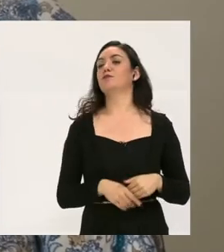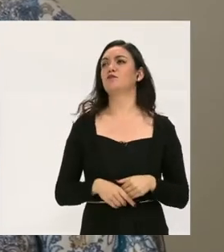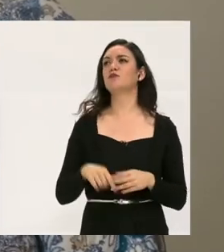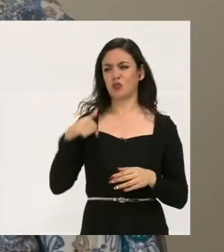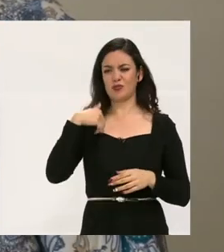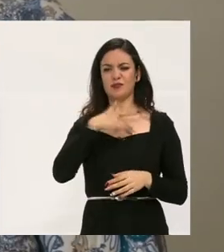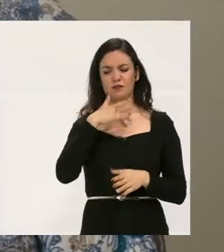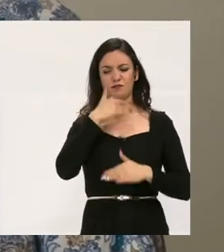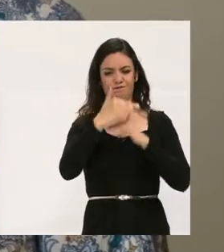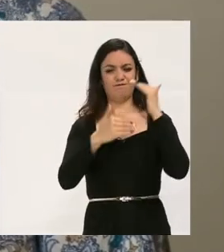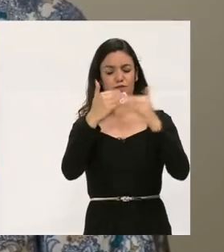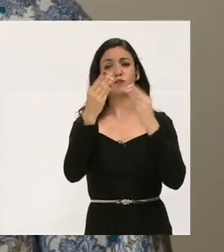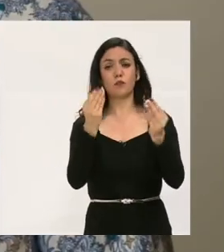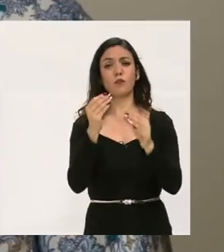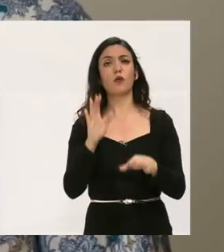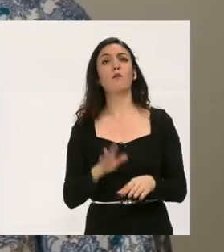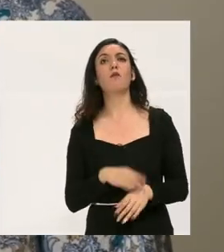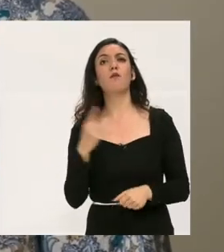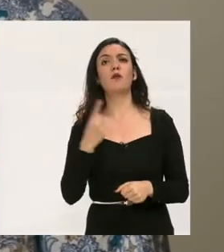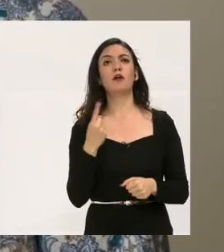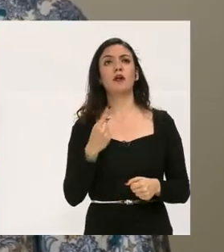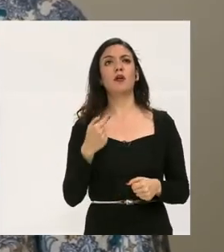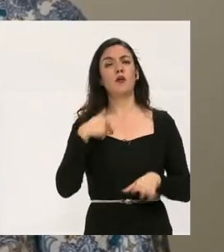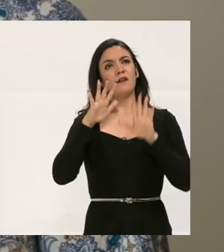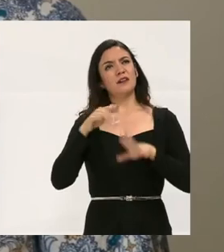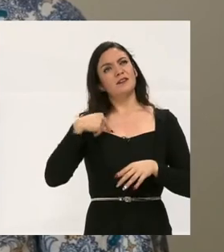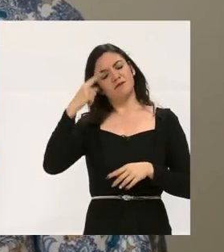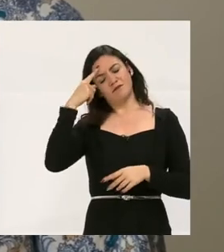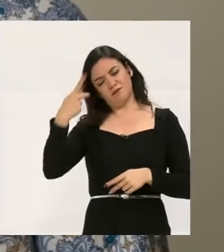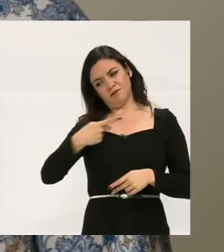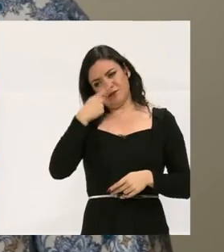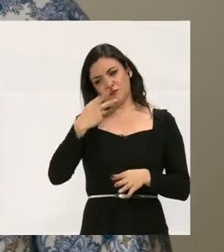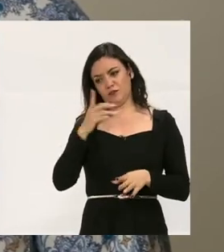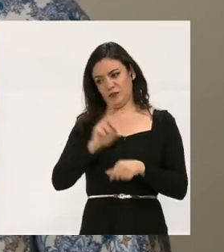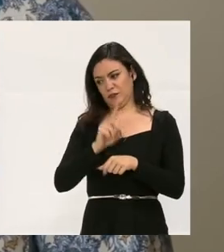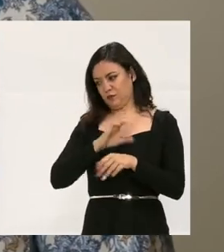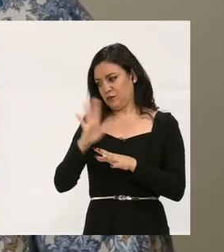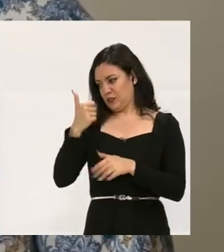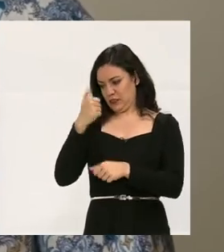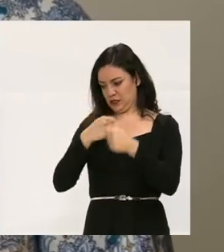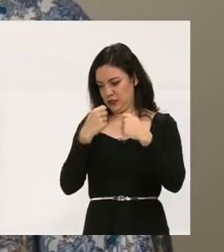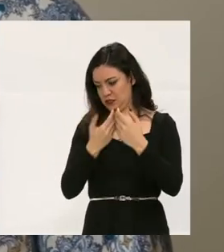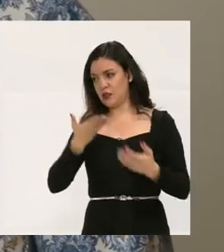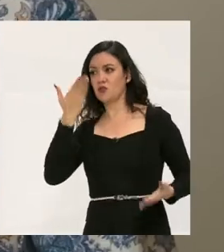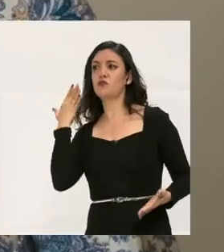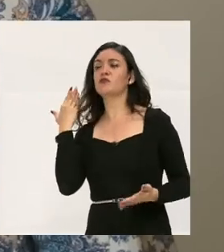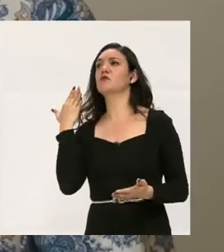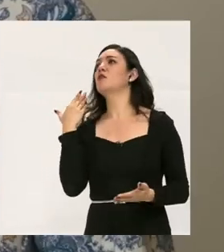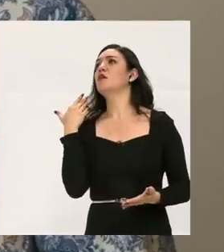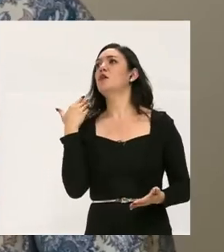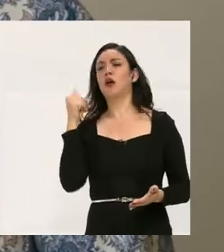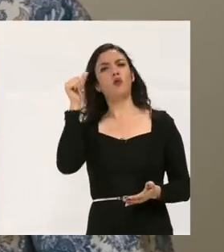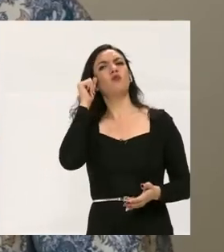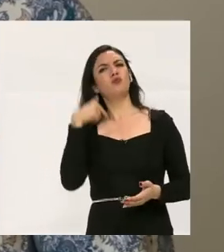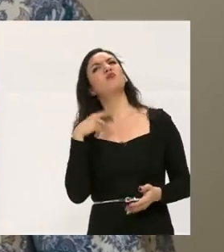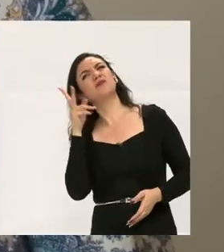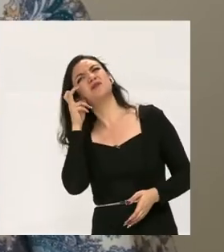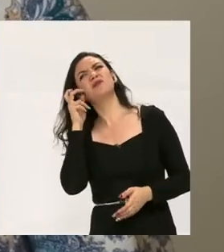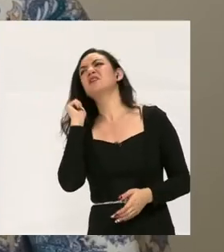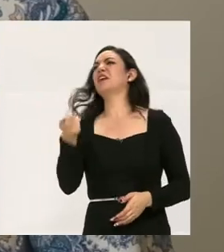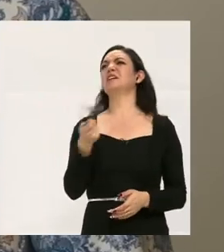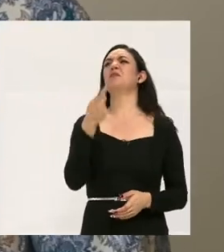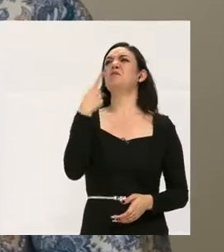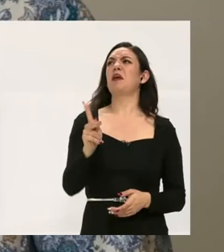hemos avanzado mucho o sea porque pues uno yo hace me preguntas hace seis años o sea autismo si